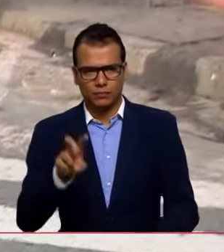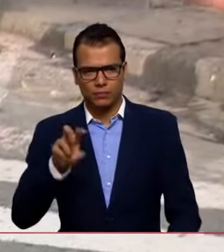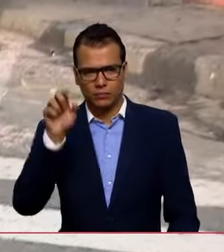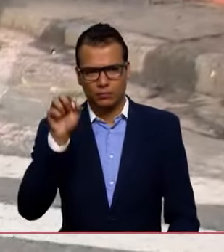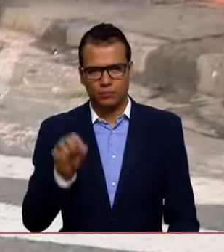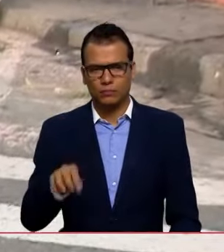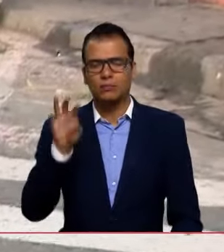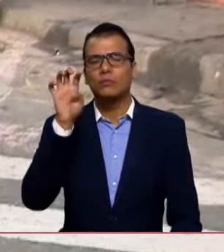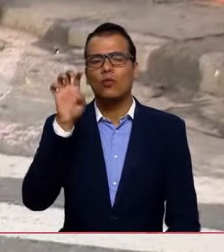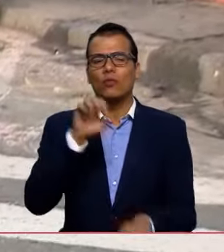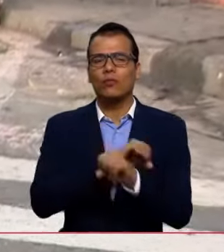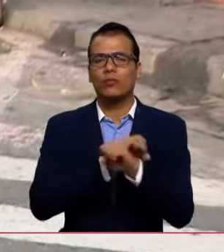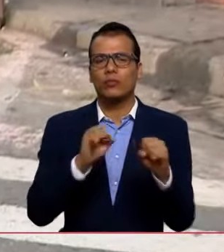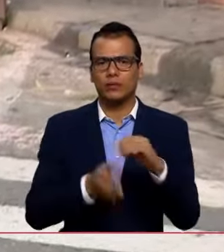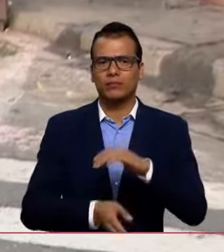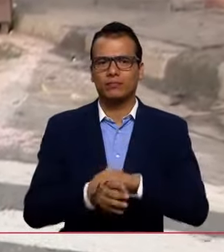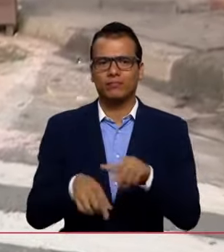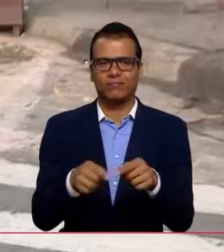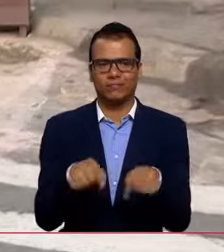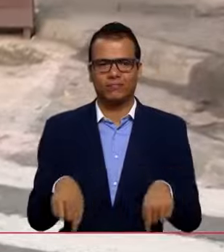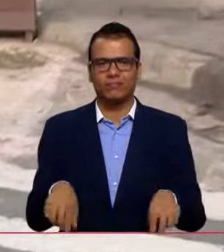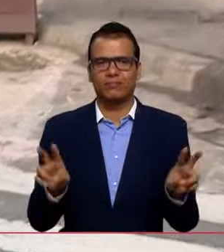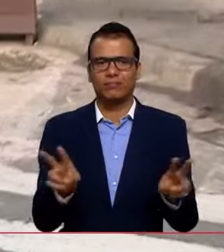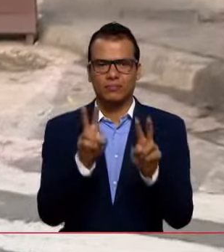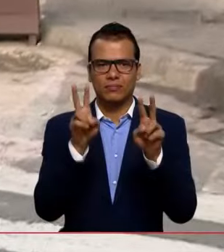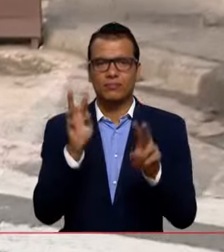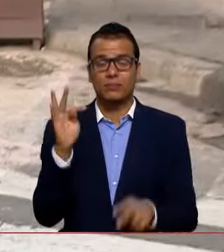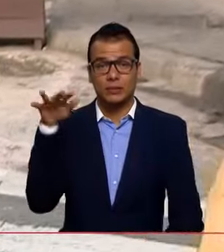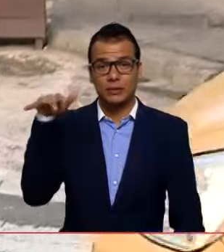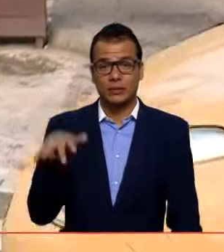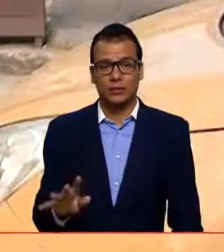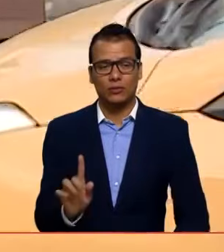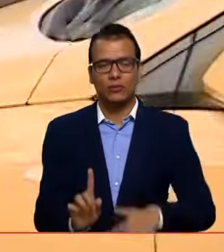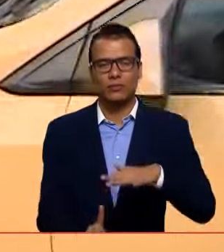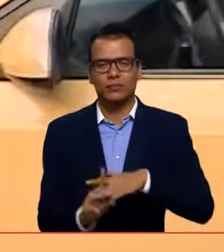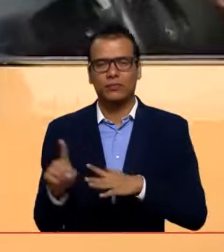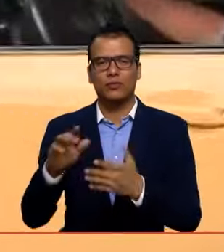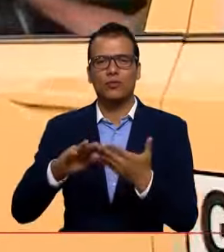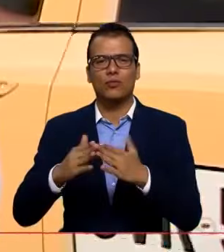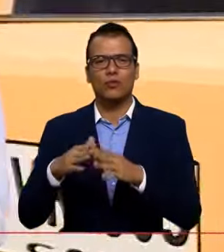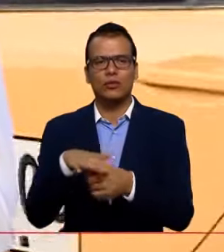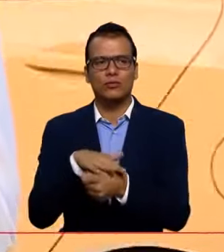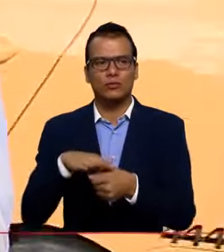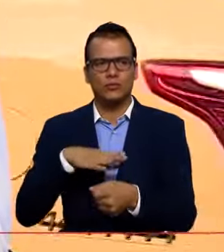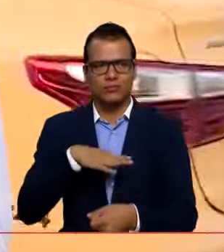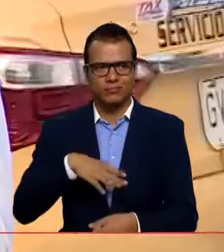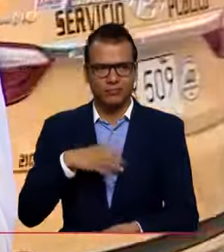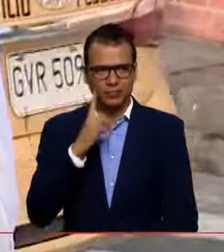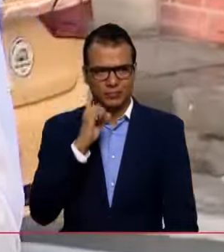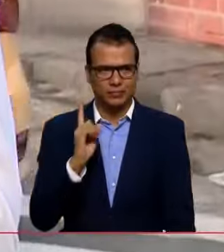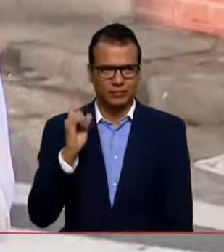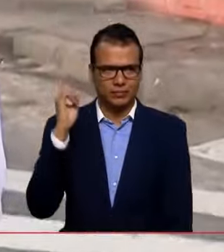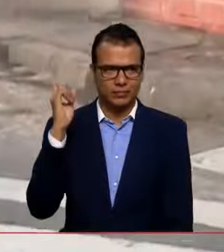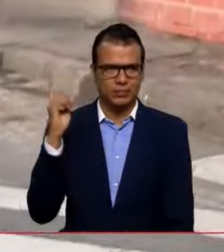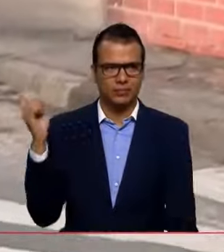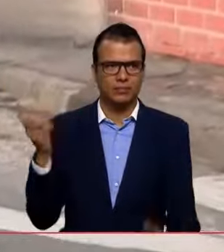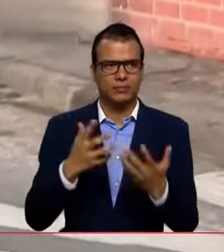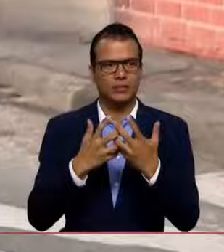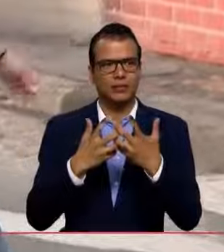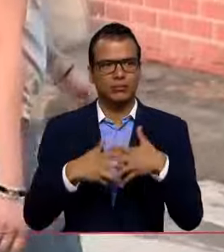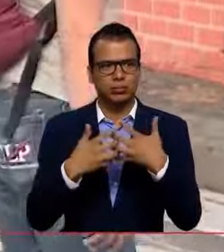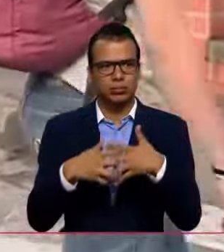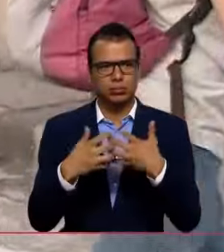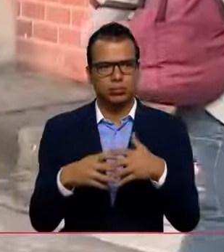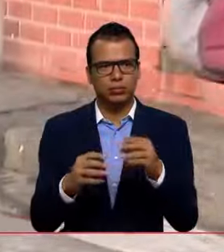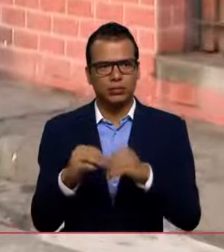7:09 de la mañana, continuamos en directo desde el barrio San Antonio, desde donde se registra esa situación. Ustedes observan de fondo, esa es la fábrica y al mismo